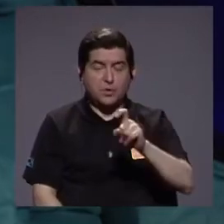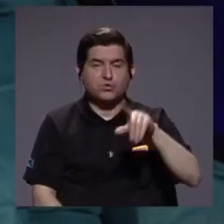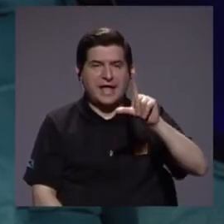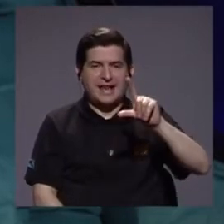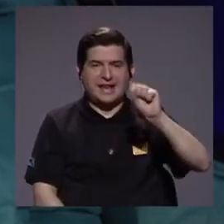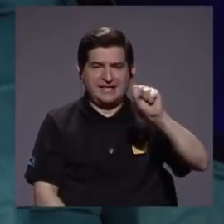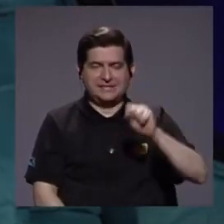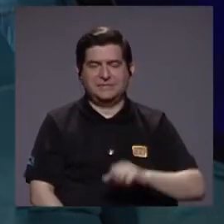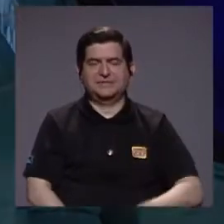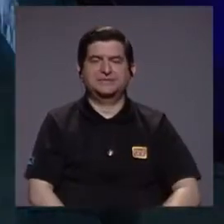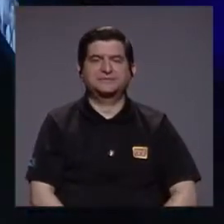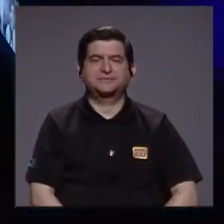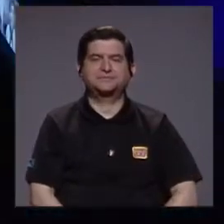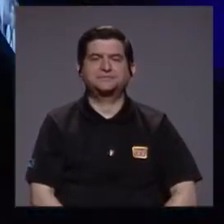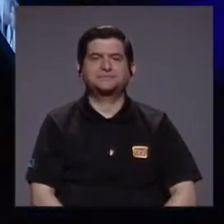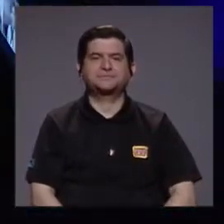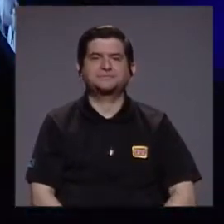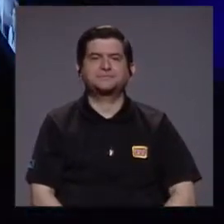Lisbeth Salazar.